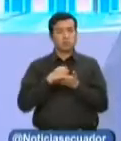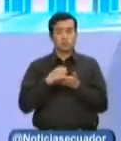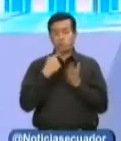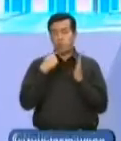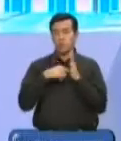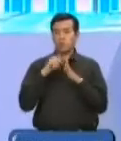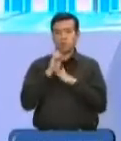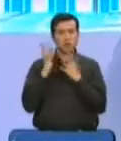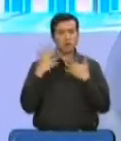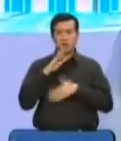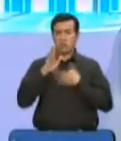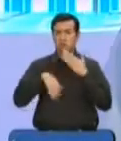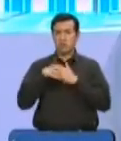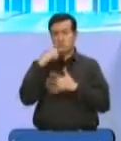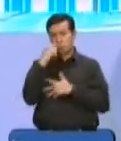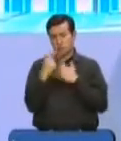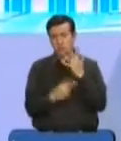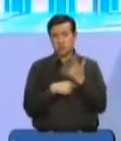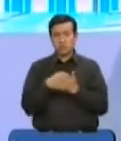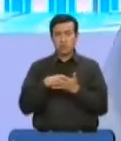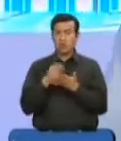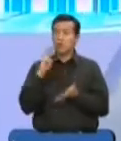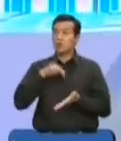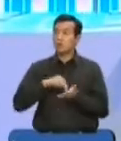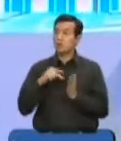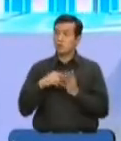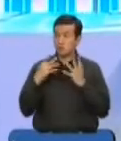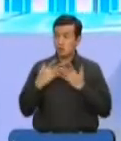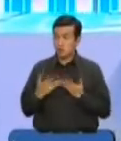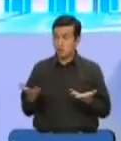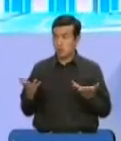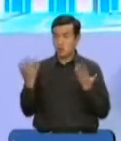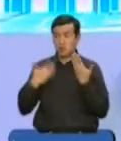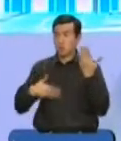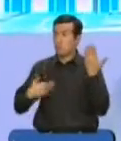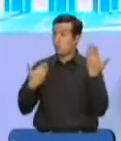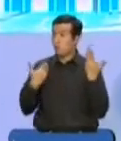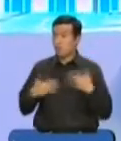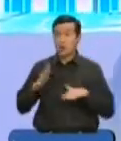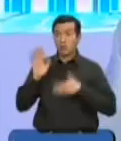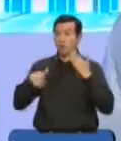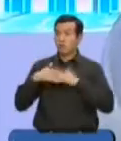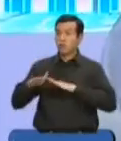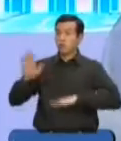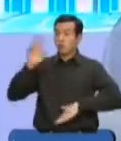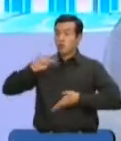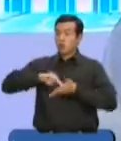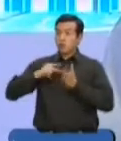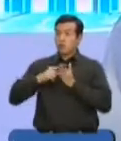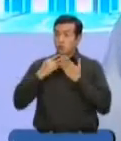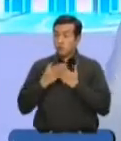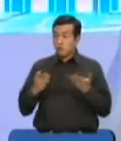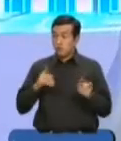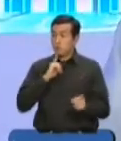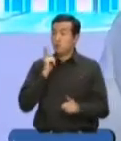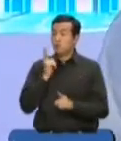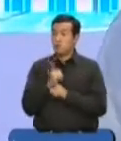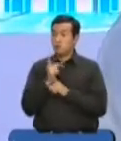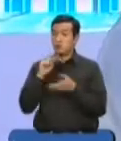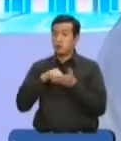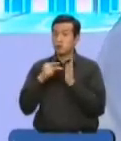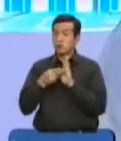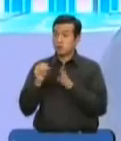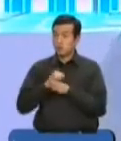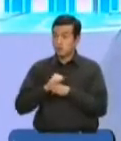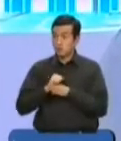por ejemplo los ha ratificado todos, pero eso no quiere decir que esos compromisos y esas declaraciones se traduzcan efectivamente en cuestiones